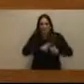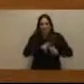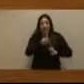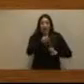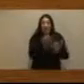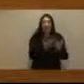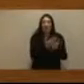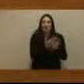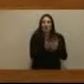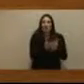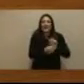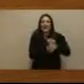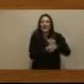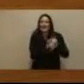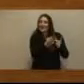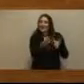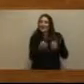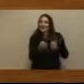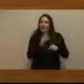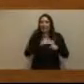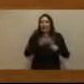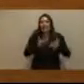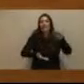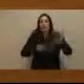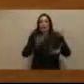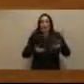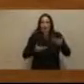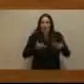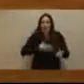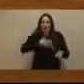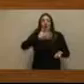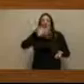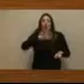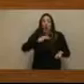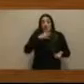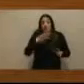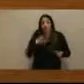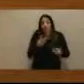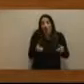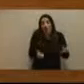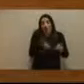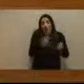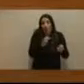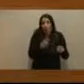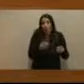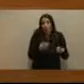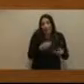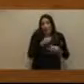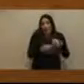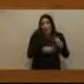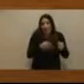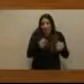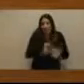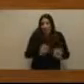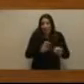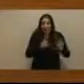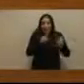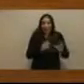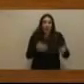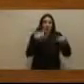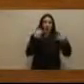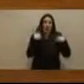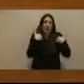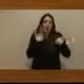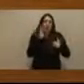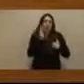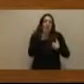solicita que se adopten medidas oportunas al objeto de valorar la posible existencia por acción o omisión de responsabilidades administrativas, contables, penales, etcétera, en la ejecución